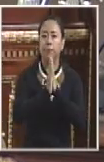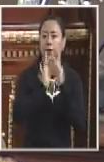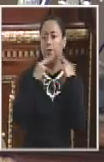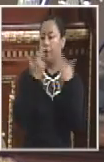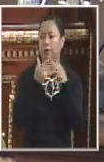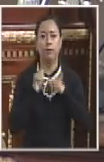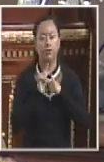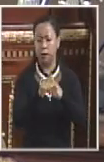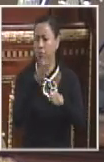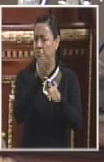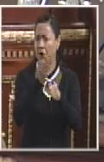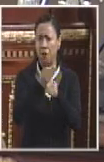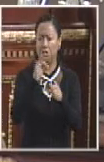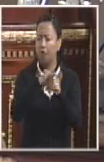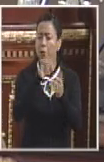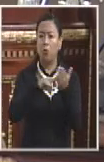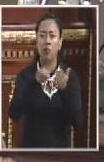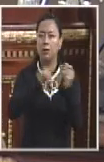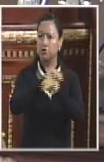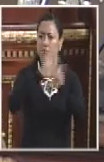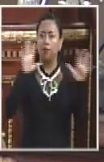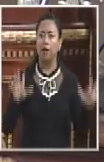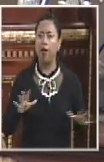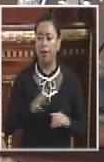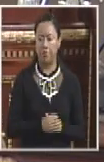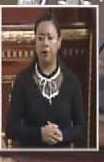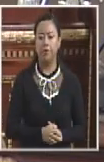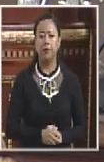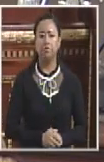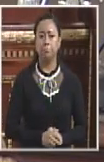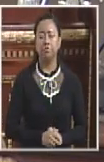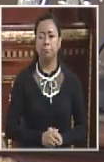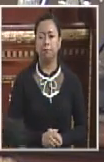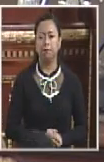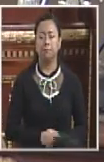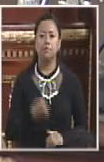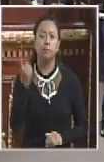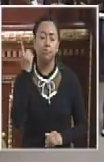clara la votación por parte del Pleno. Diputado Dorin.